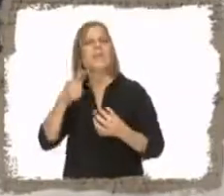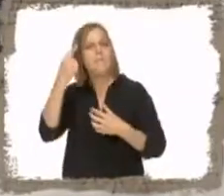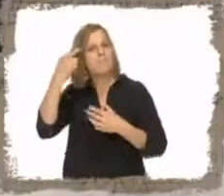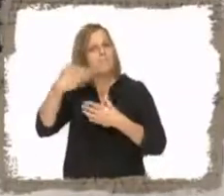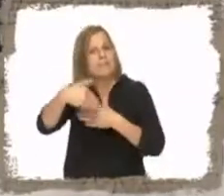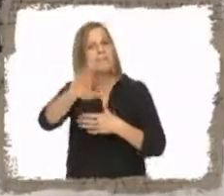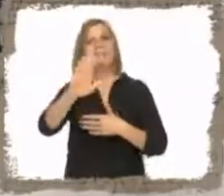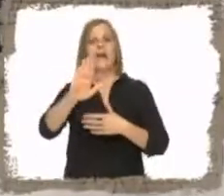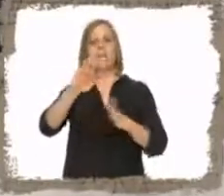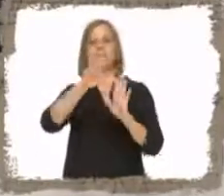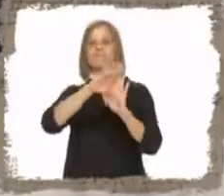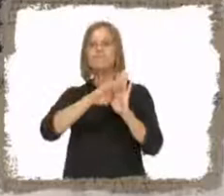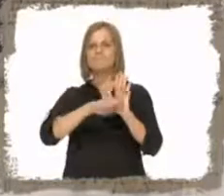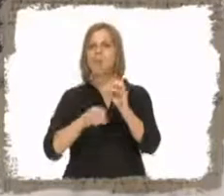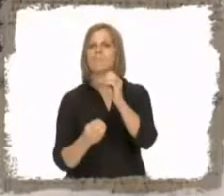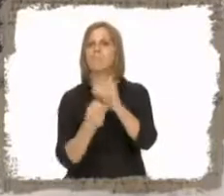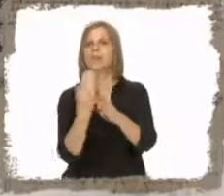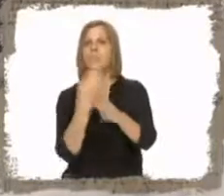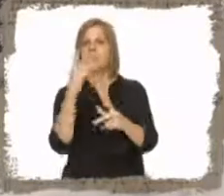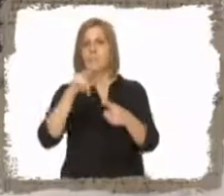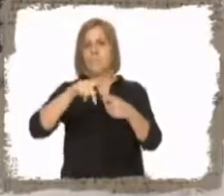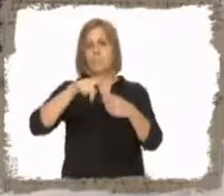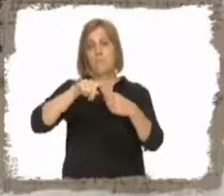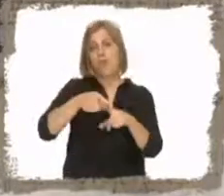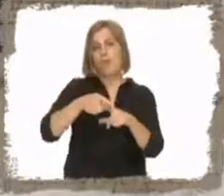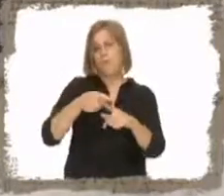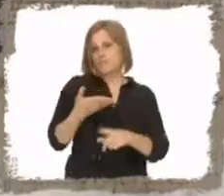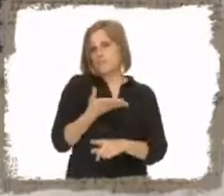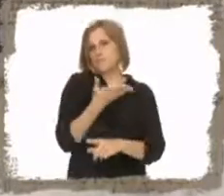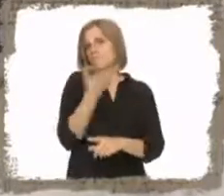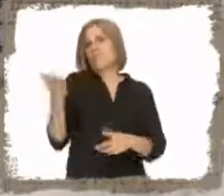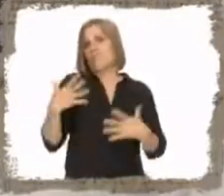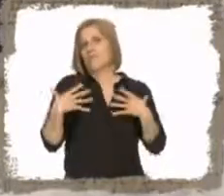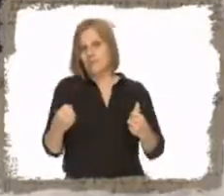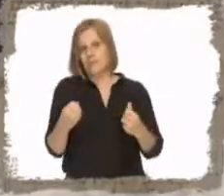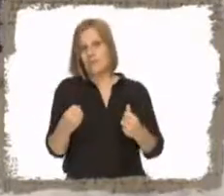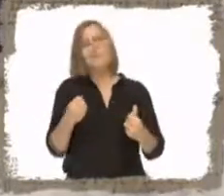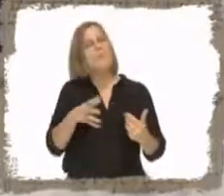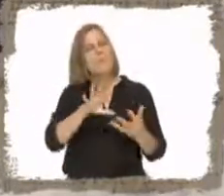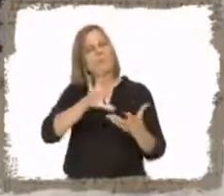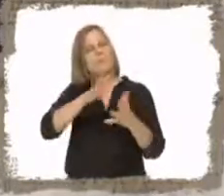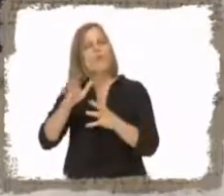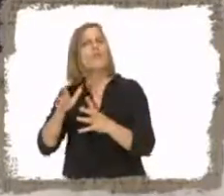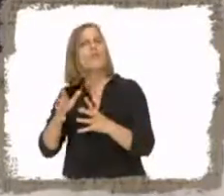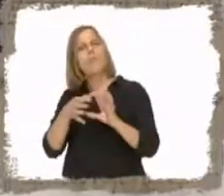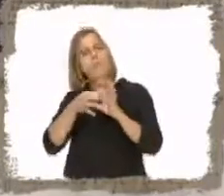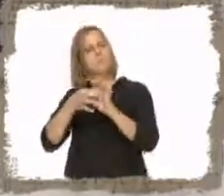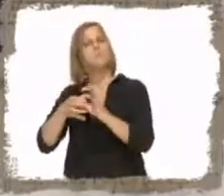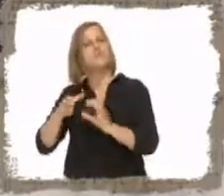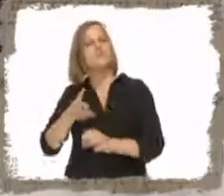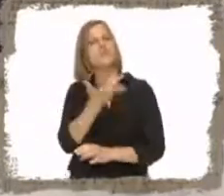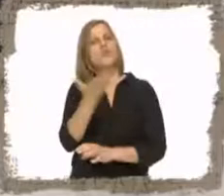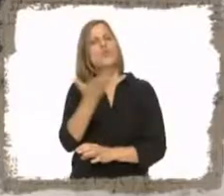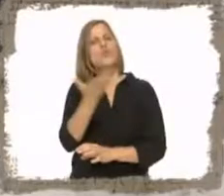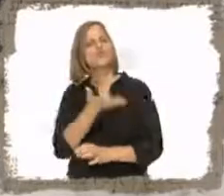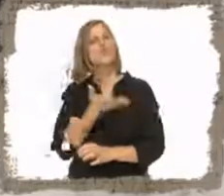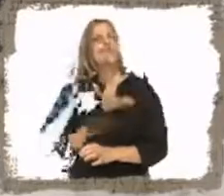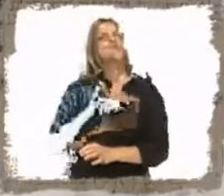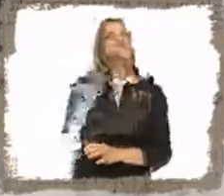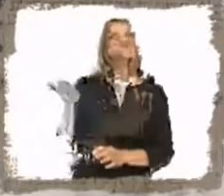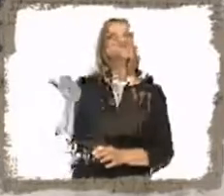pensar planificación de política pública. Como ya vimos, es un modelo mucho más relacionado a cuestiones